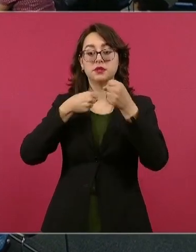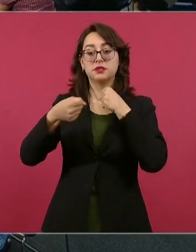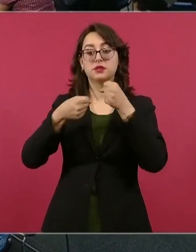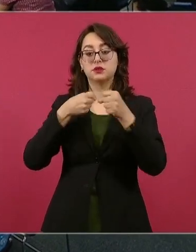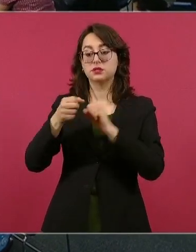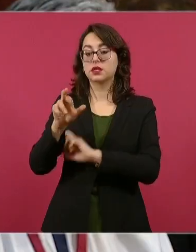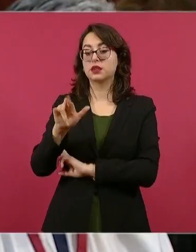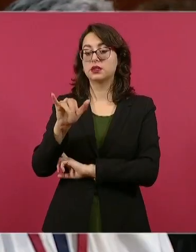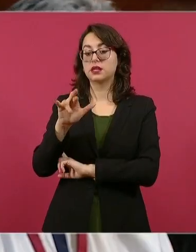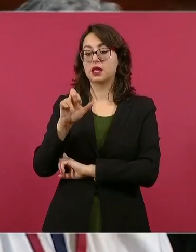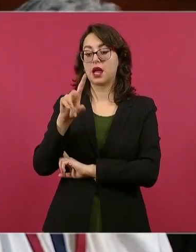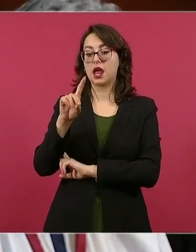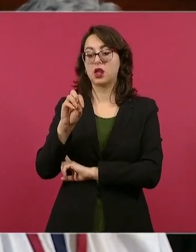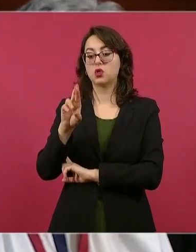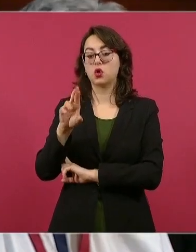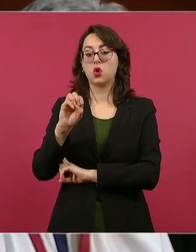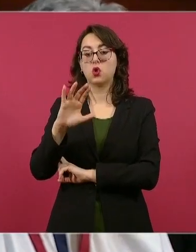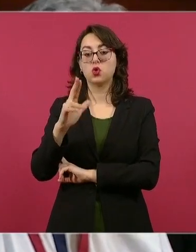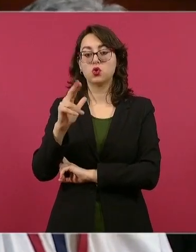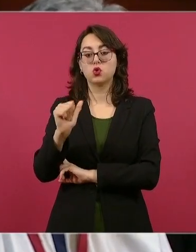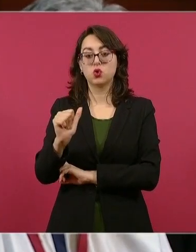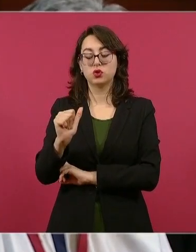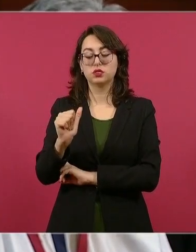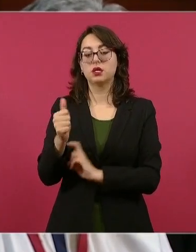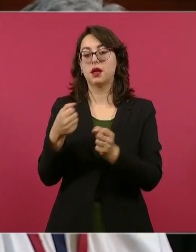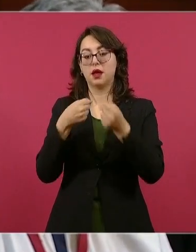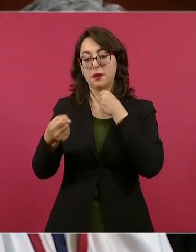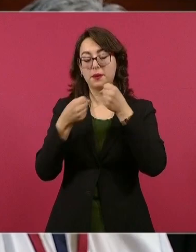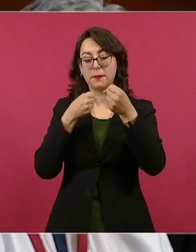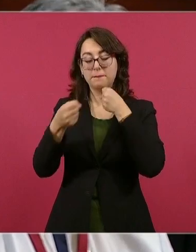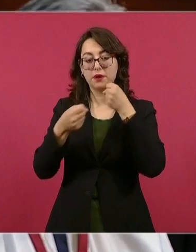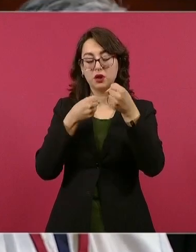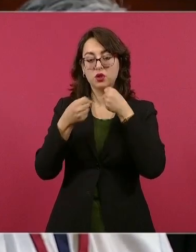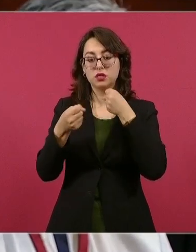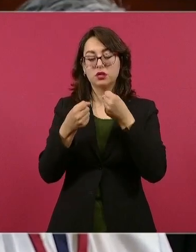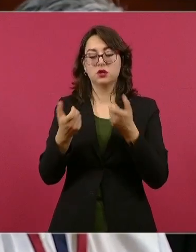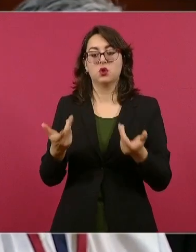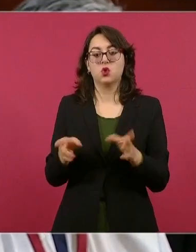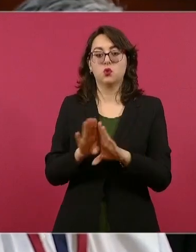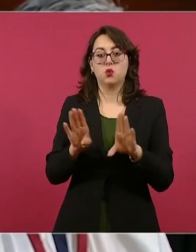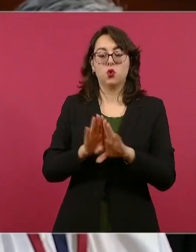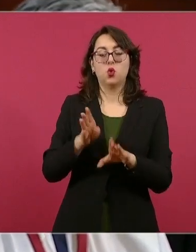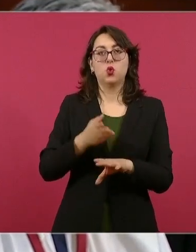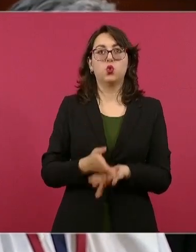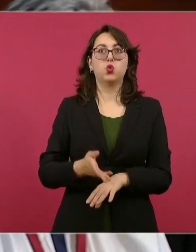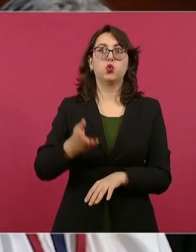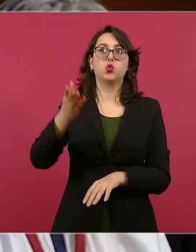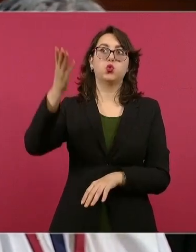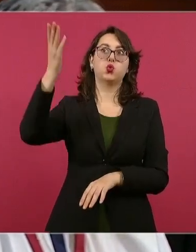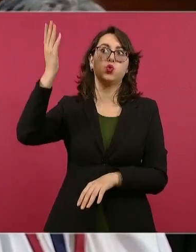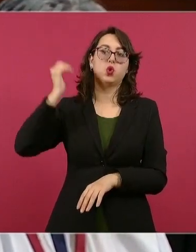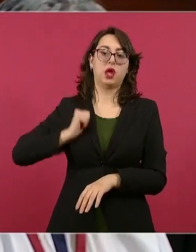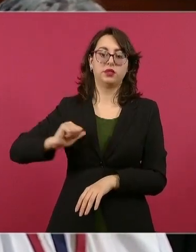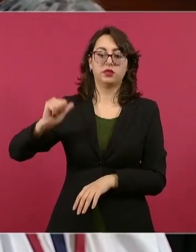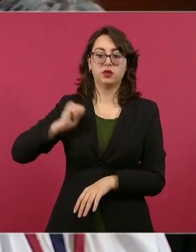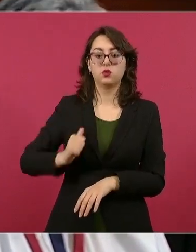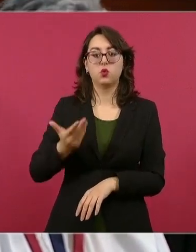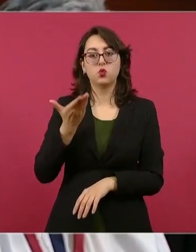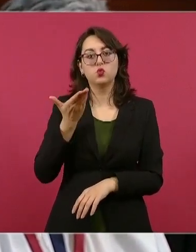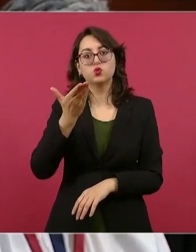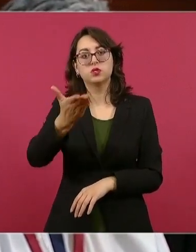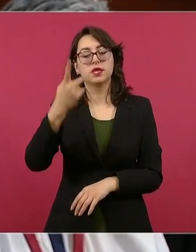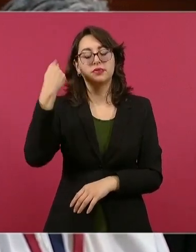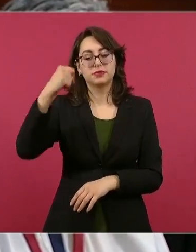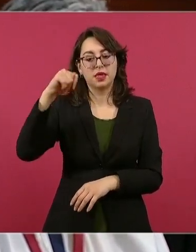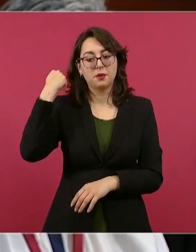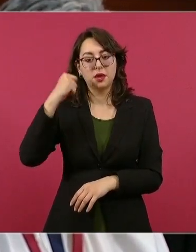Rocha, sobre en el entonces cuando usted desde que defendía a las comunidades en Tabasco